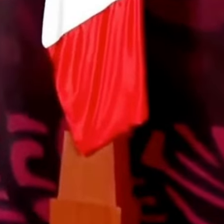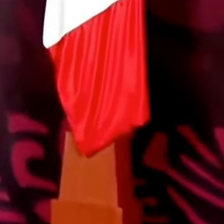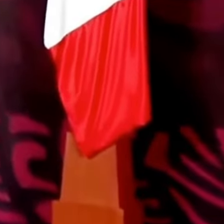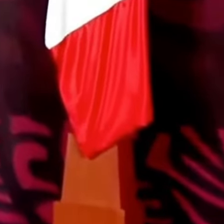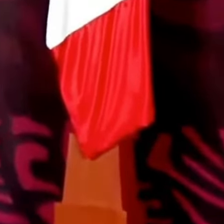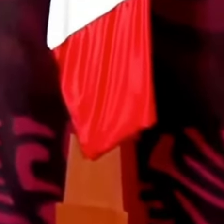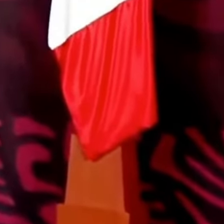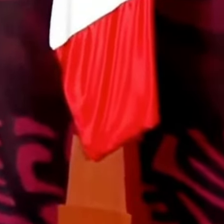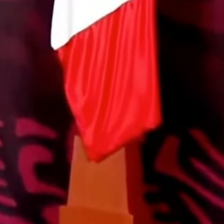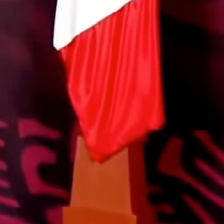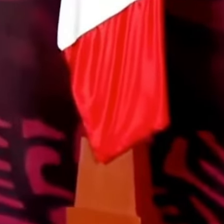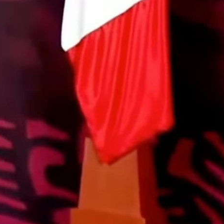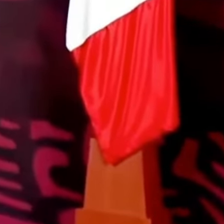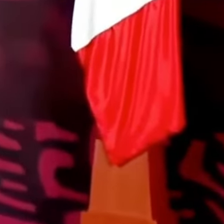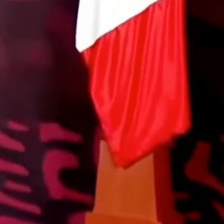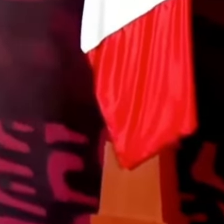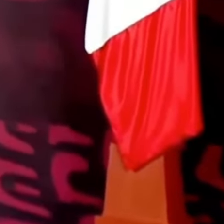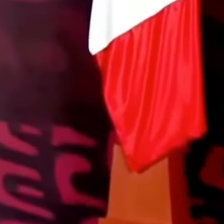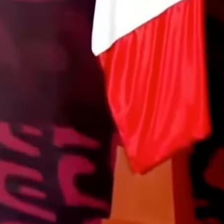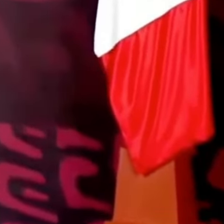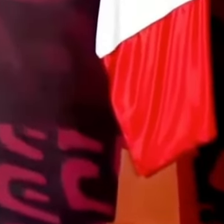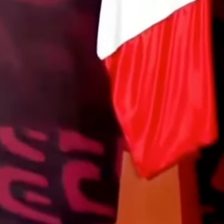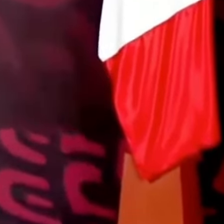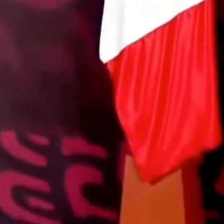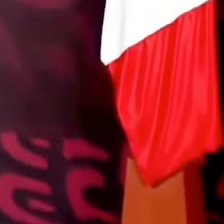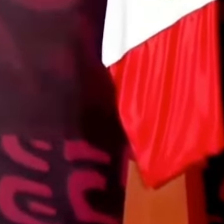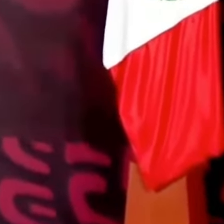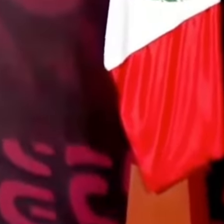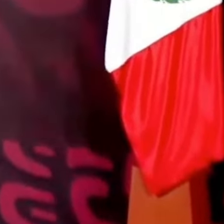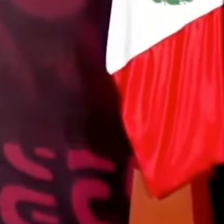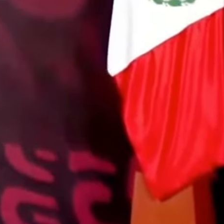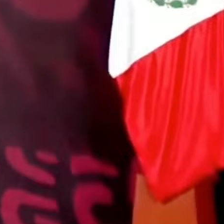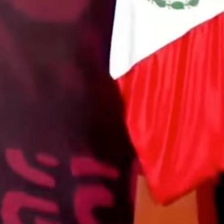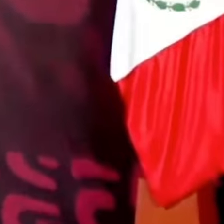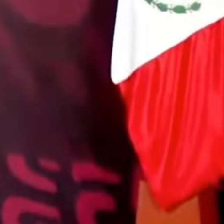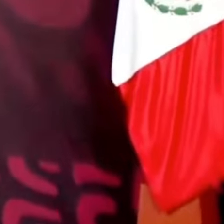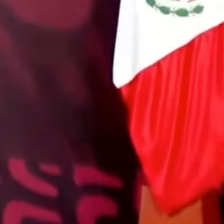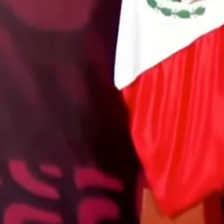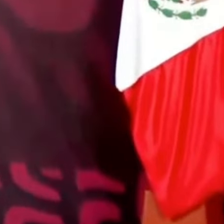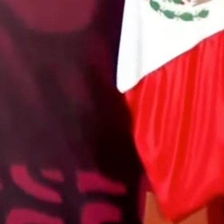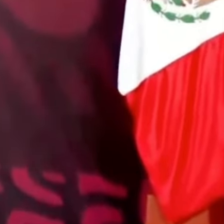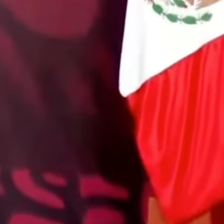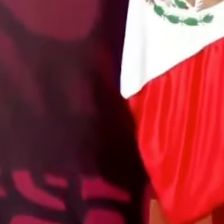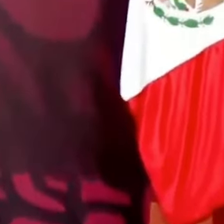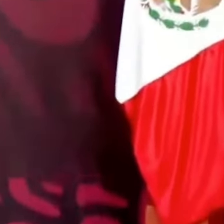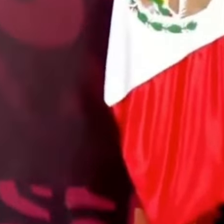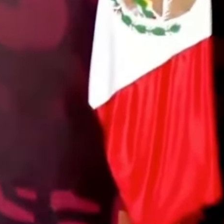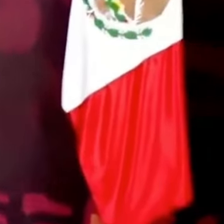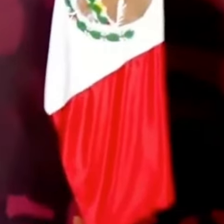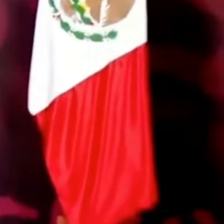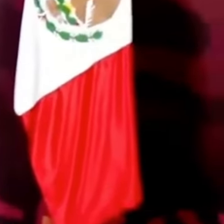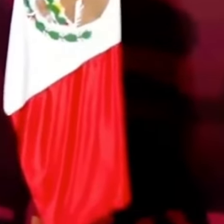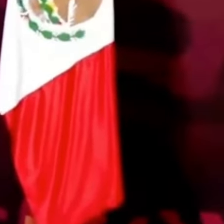desde entonces este asunto y ha ido creciendo el monto